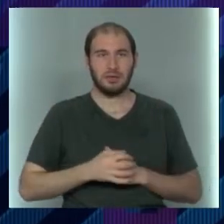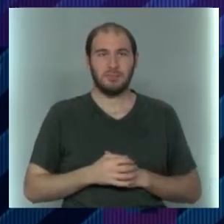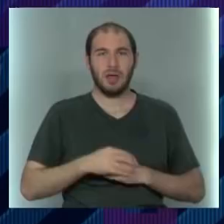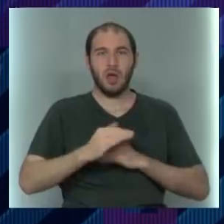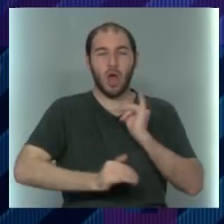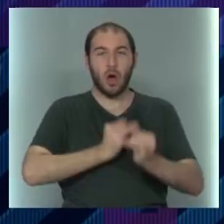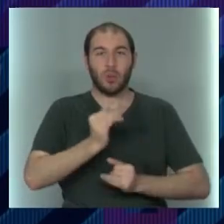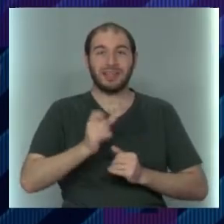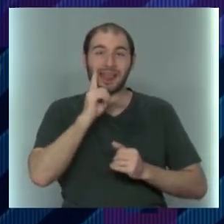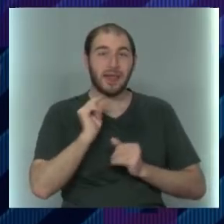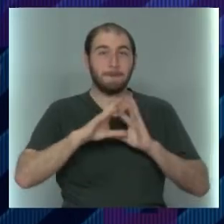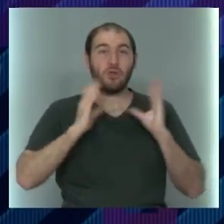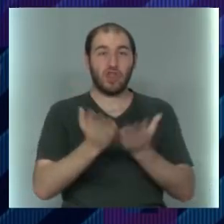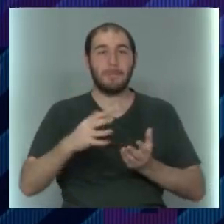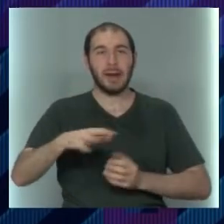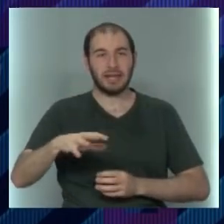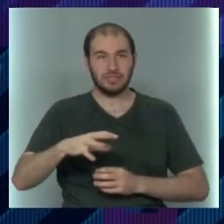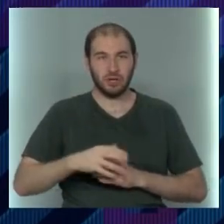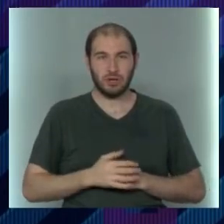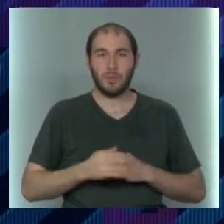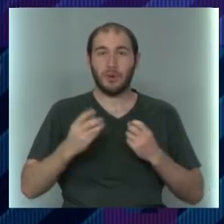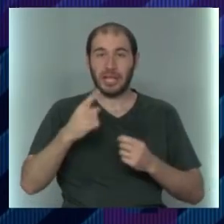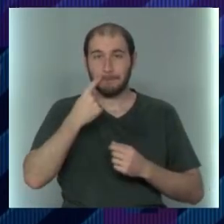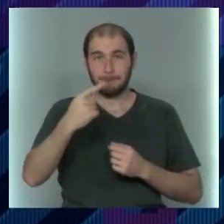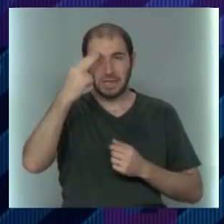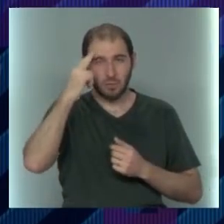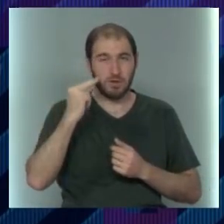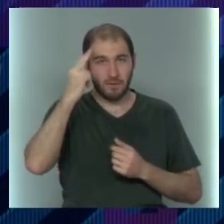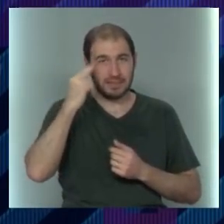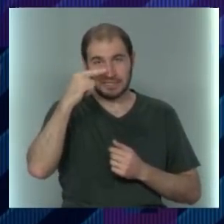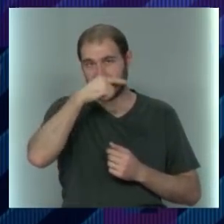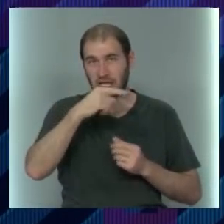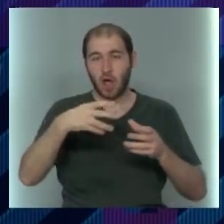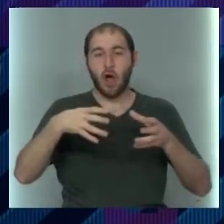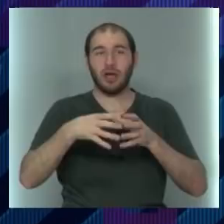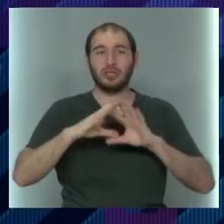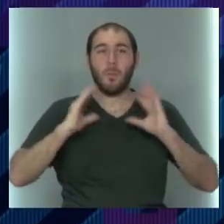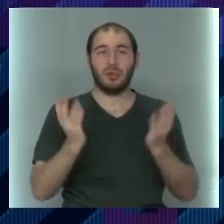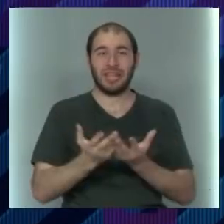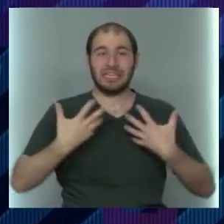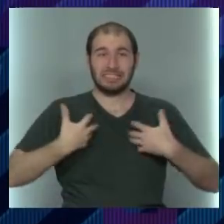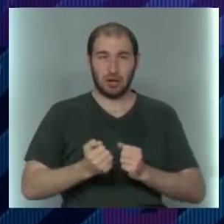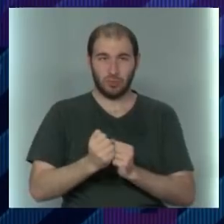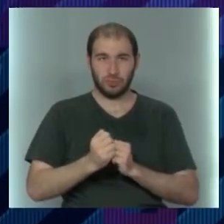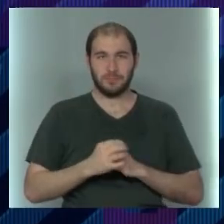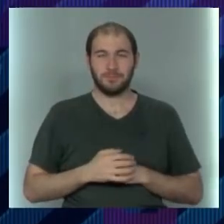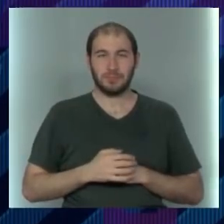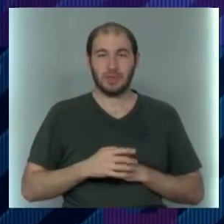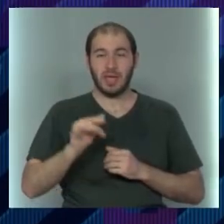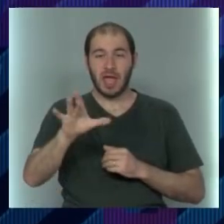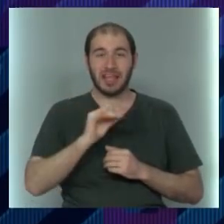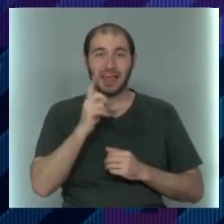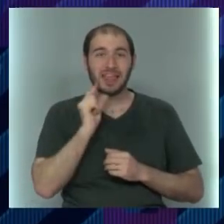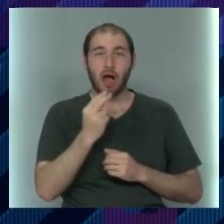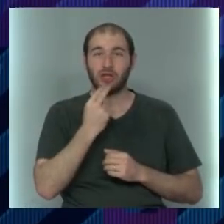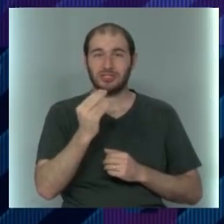hablar acerca de este Día Mundial del Parkinson, porque en 1997 la Organización Mundial de la Salud eligió el